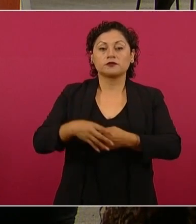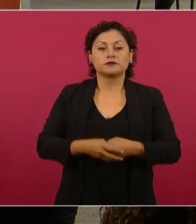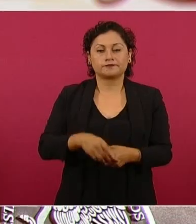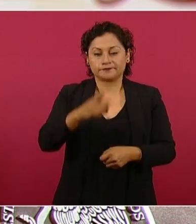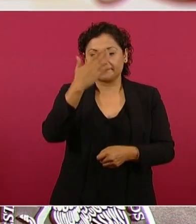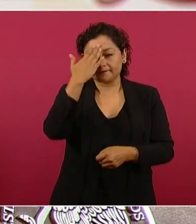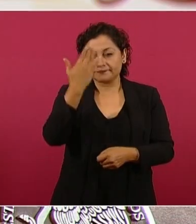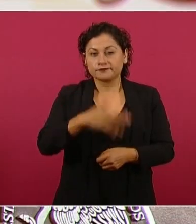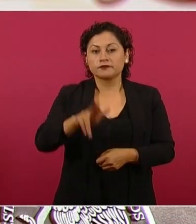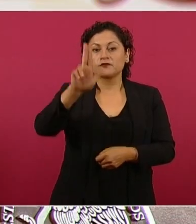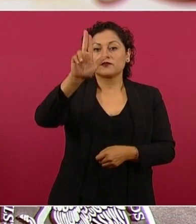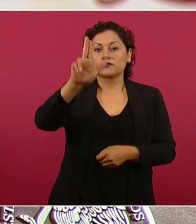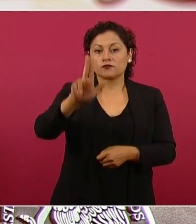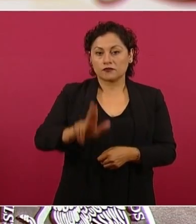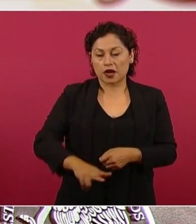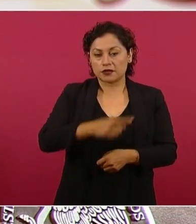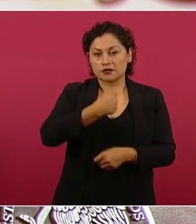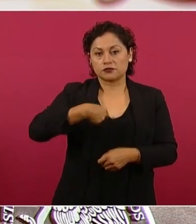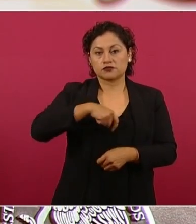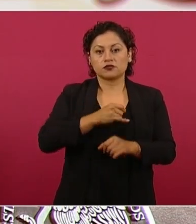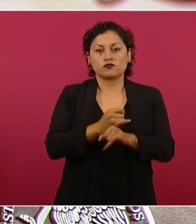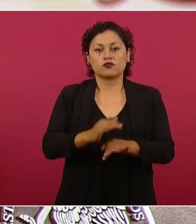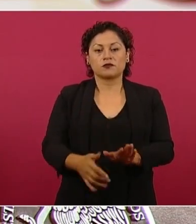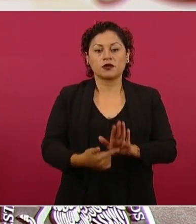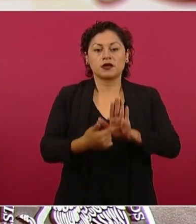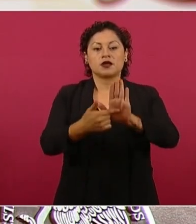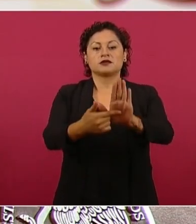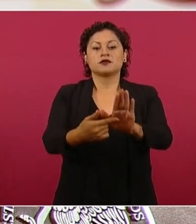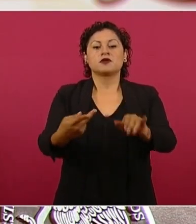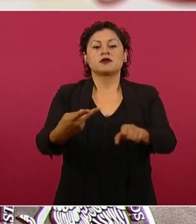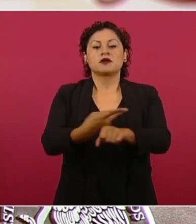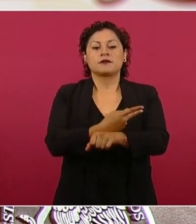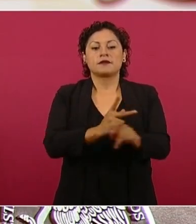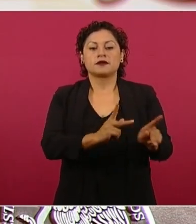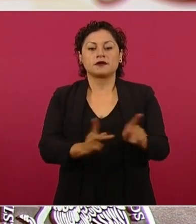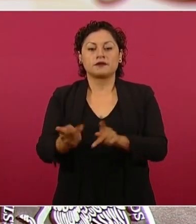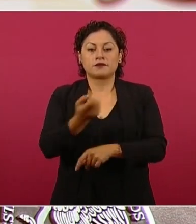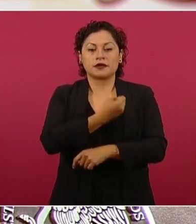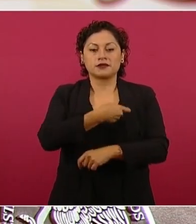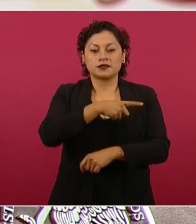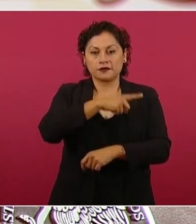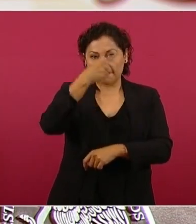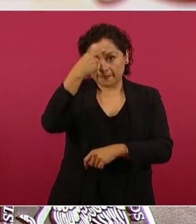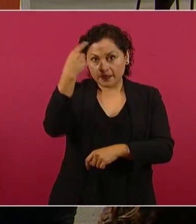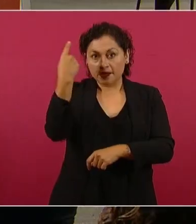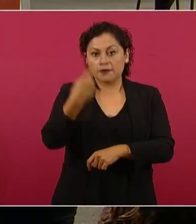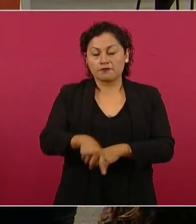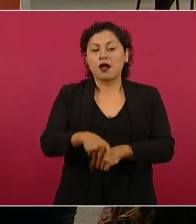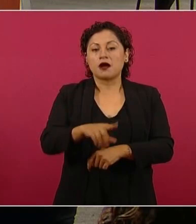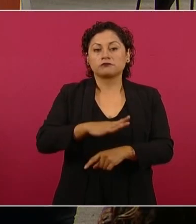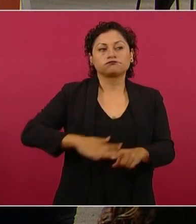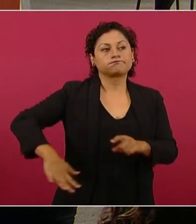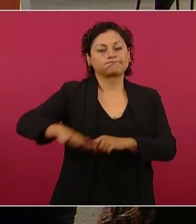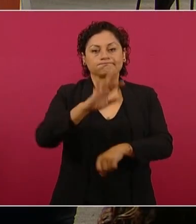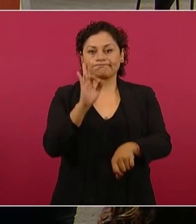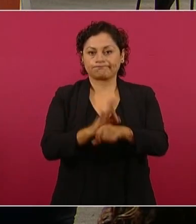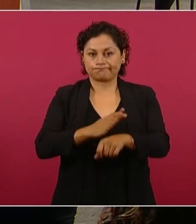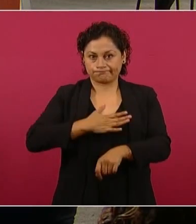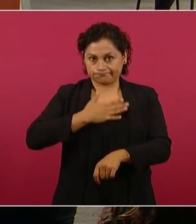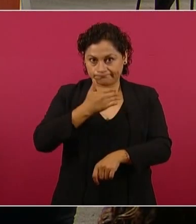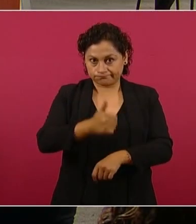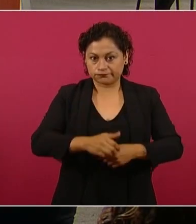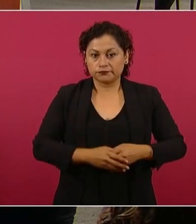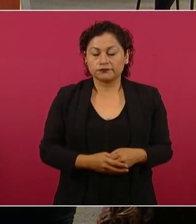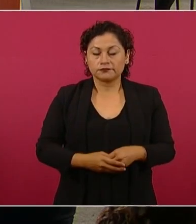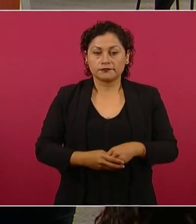presentamos aquí los avances del Plan de Salud para el Bienestar. Si me pueden pasar la primera lámina. El